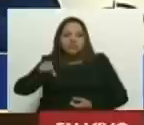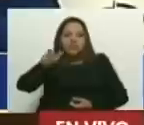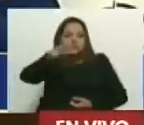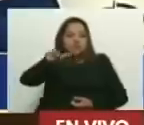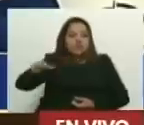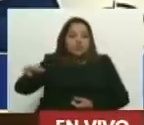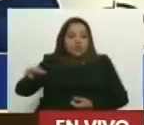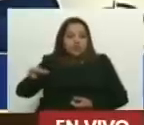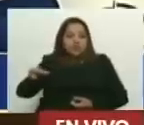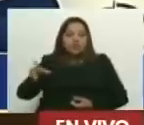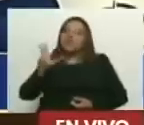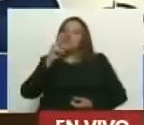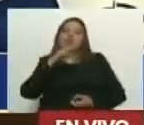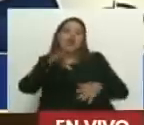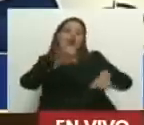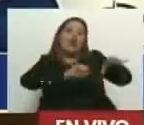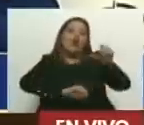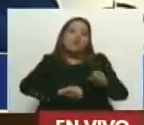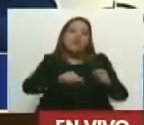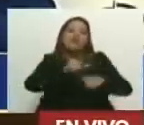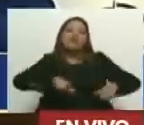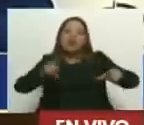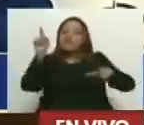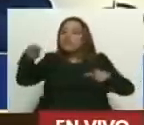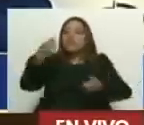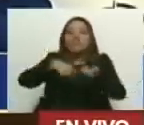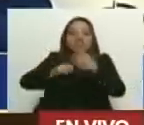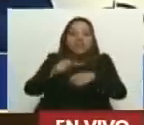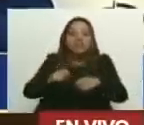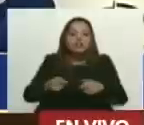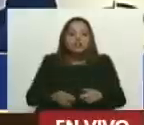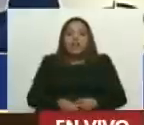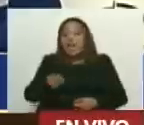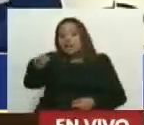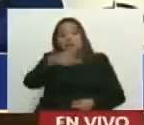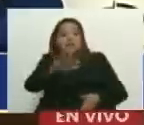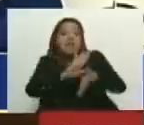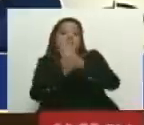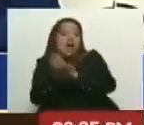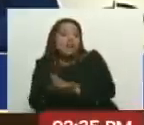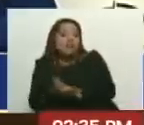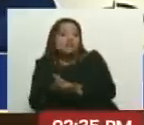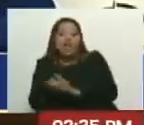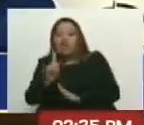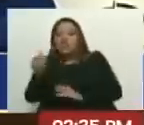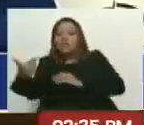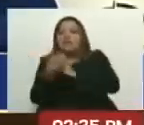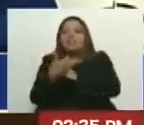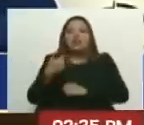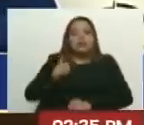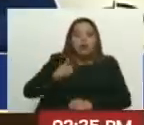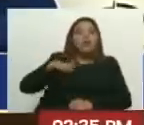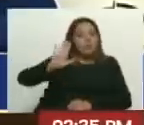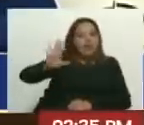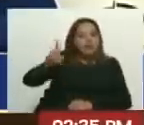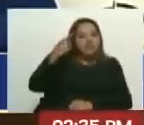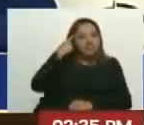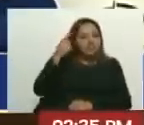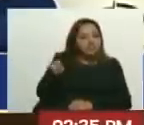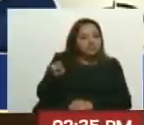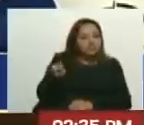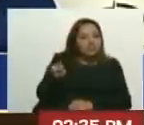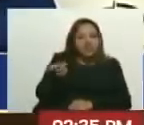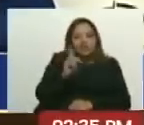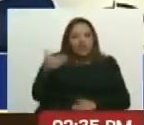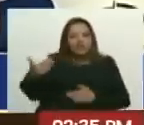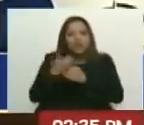gente de que no le compra los negocios de ustedes, se acaba, no se metan conmigo, ¿oyeron? No se les ocurra